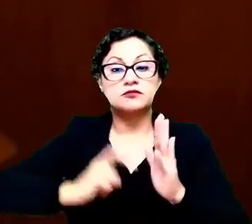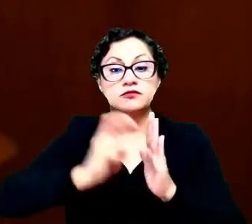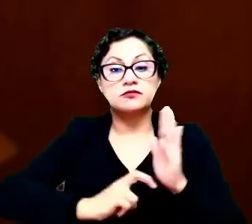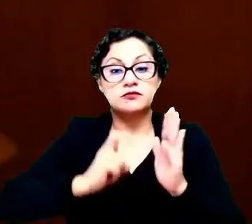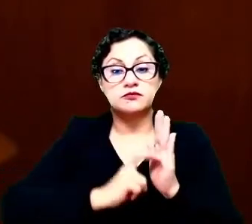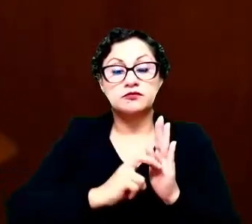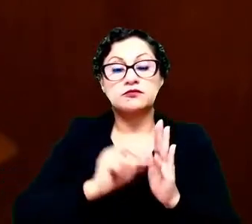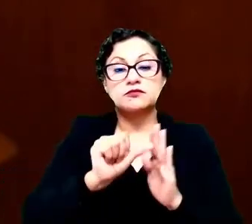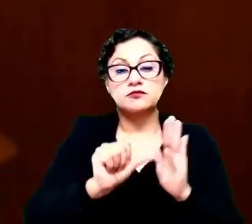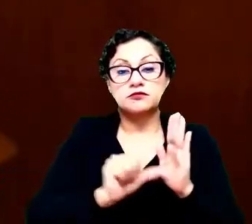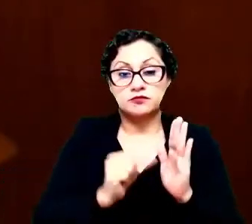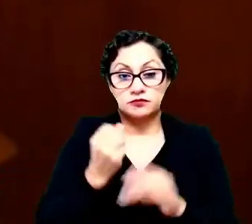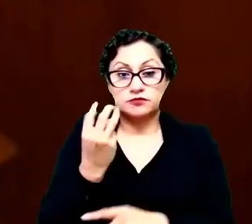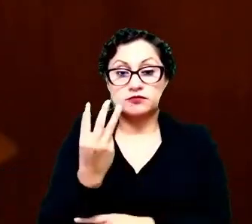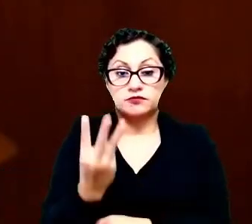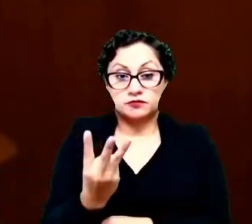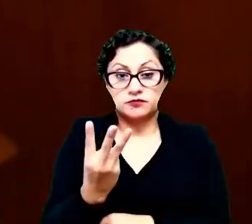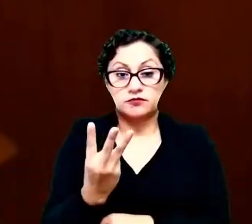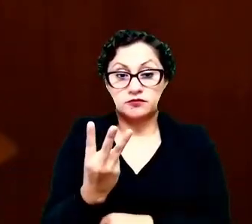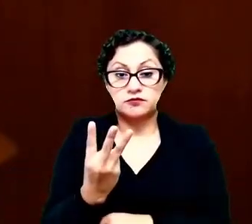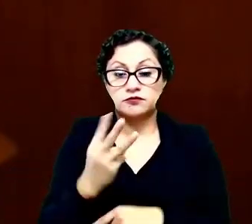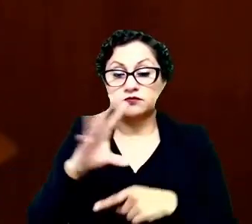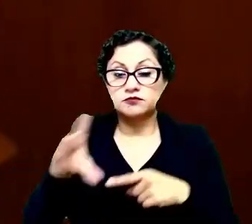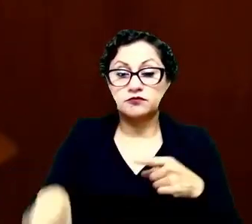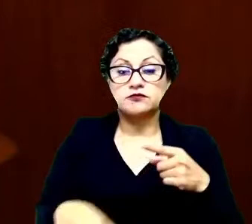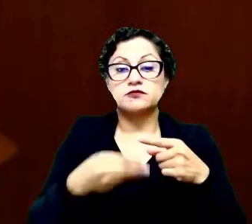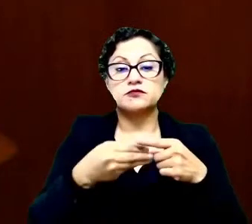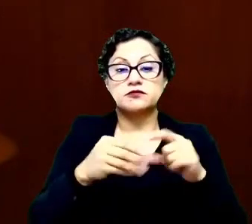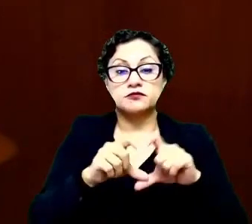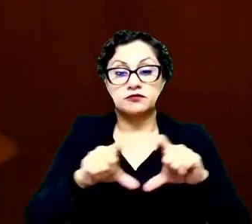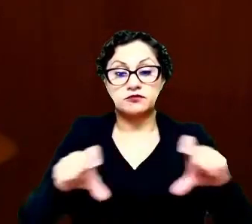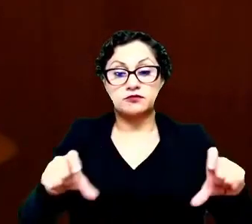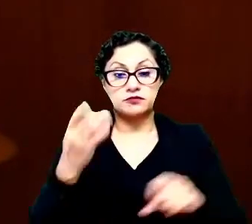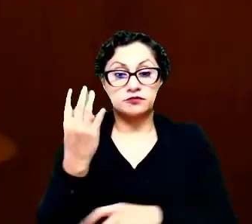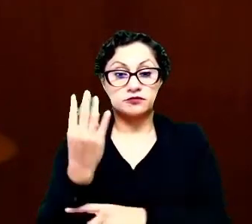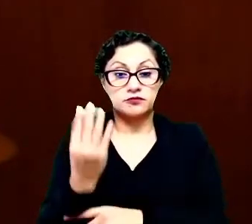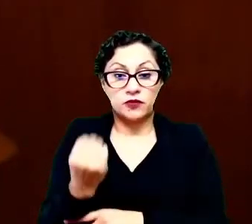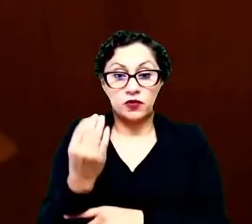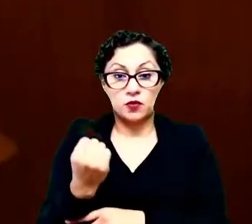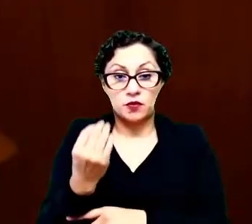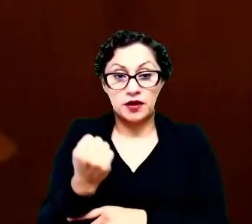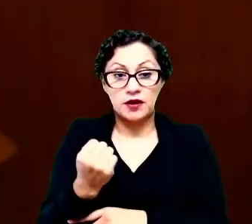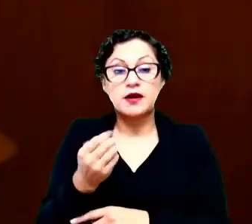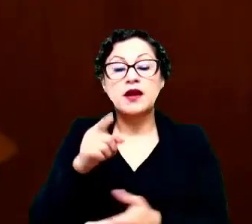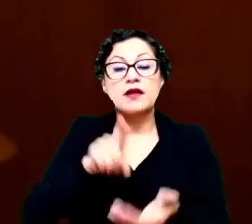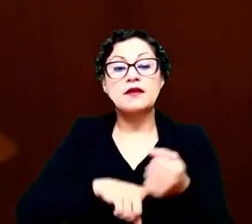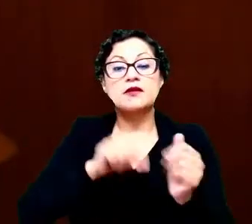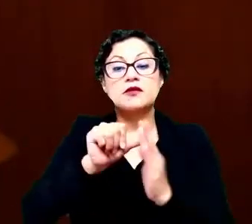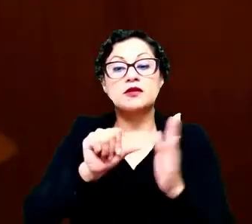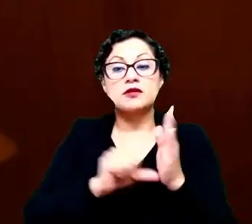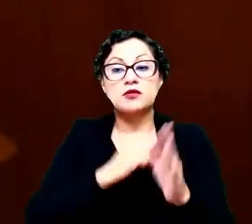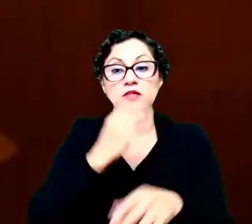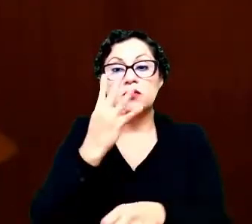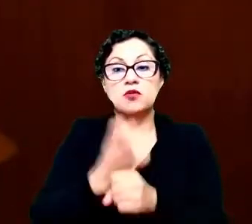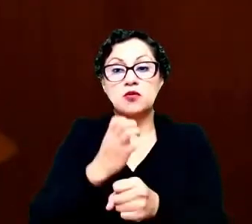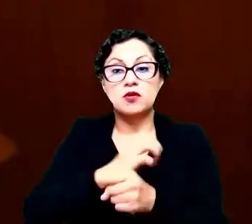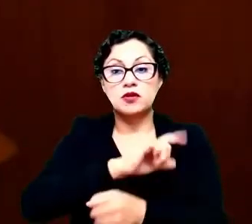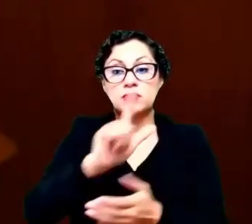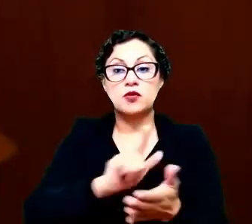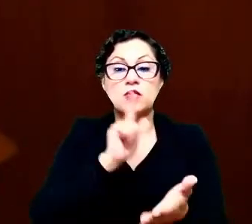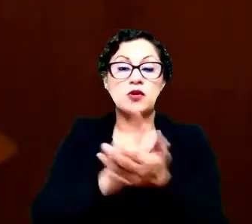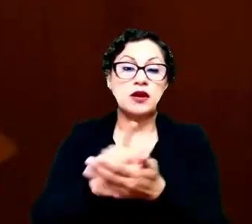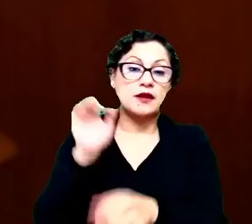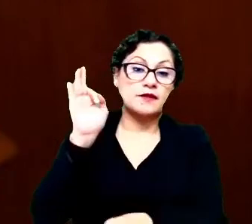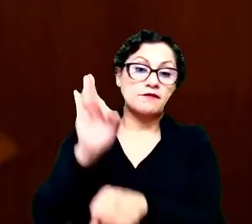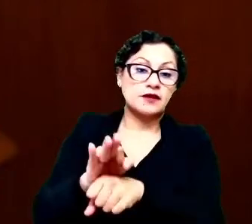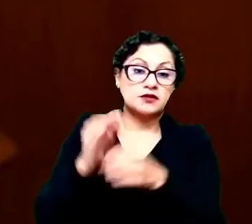artículo 3 y se adiciona la fracción novena al artículo 4 de la ley del instituto de la defensoría pública